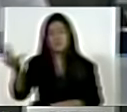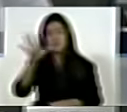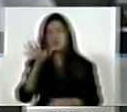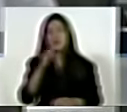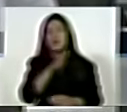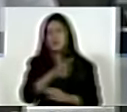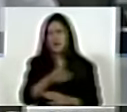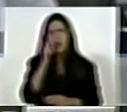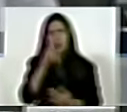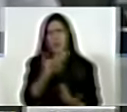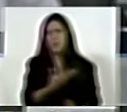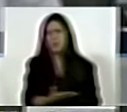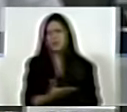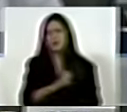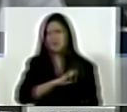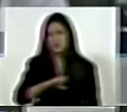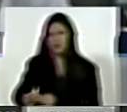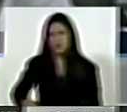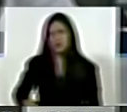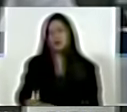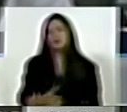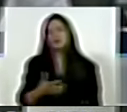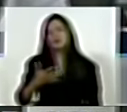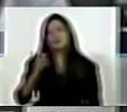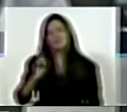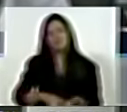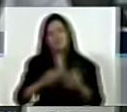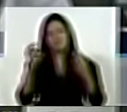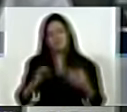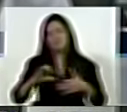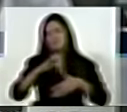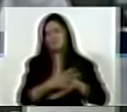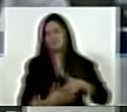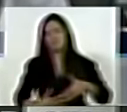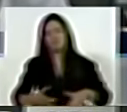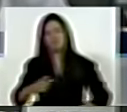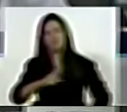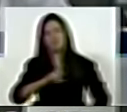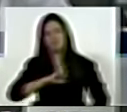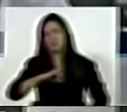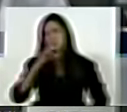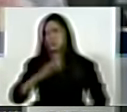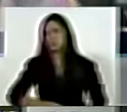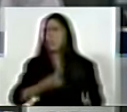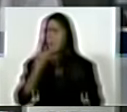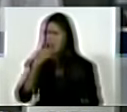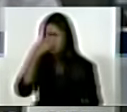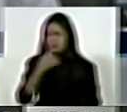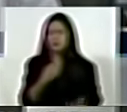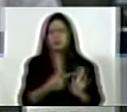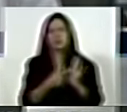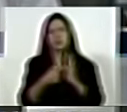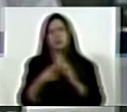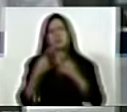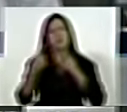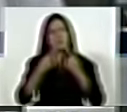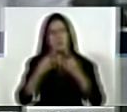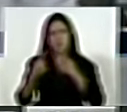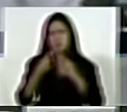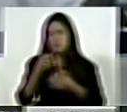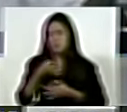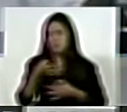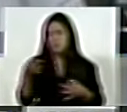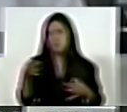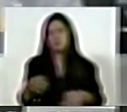expresidente Samper, donde no lleve la ciudadanía suramericana en buenos términos, en excelentes palabras, en